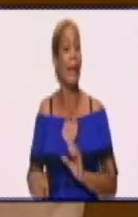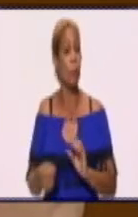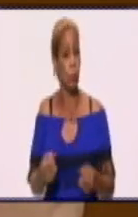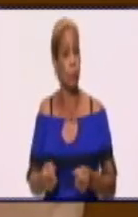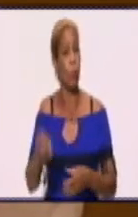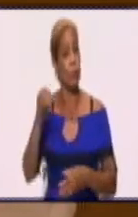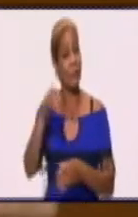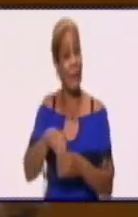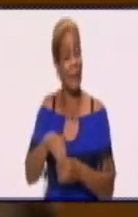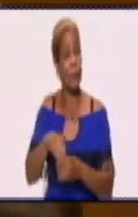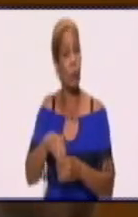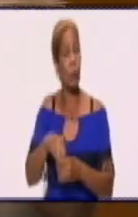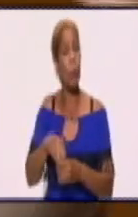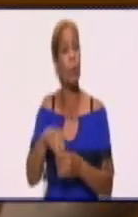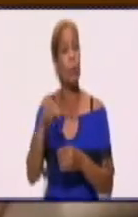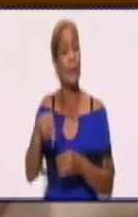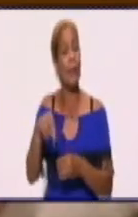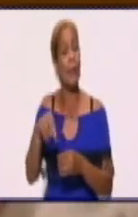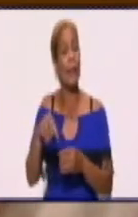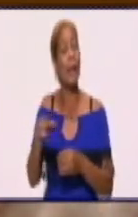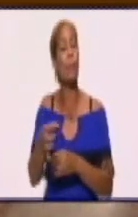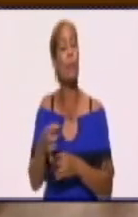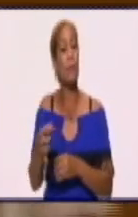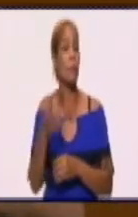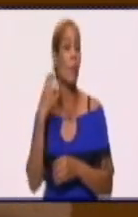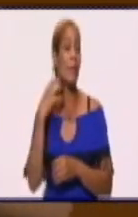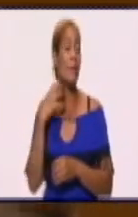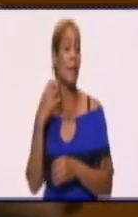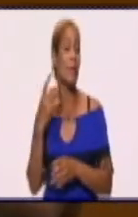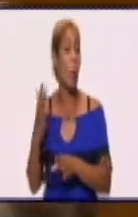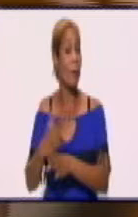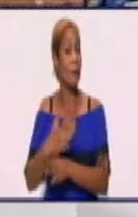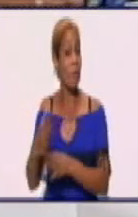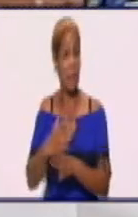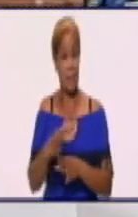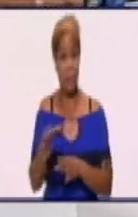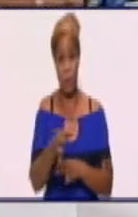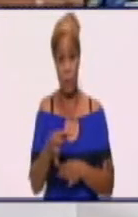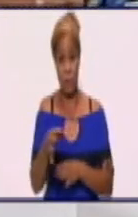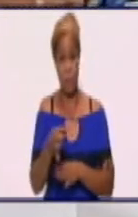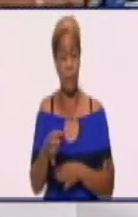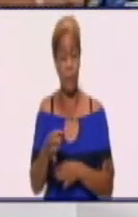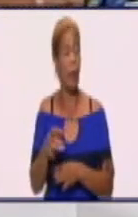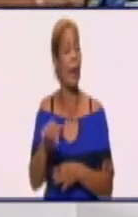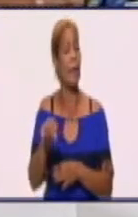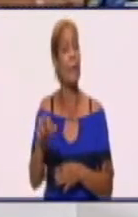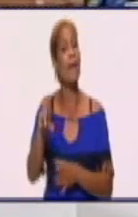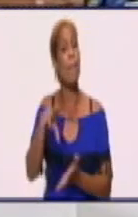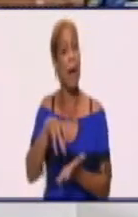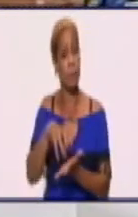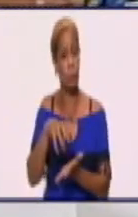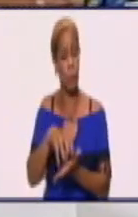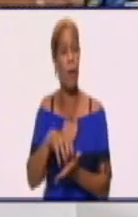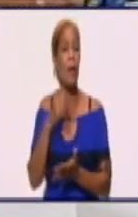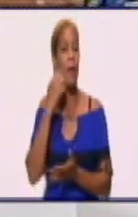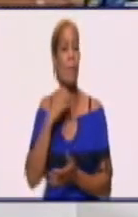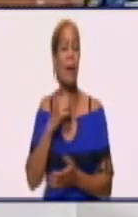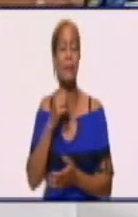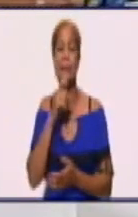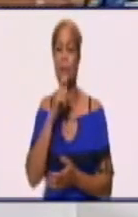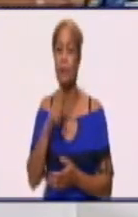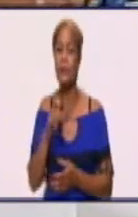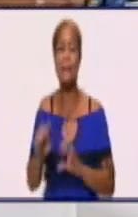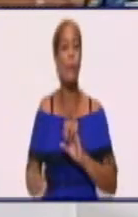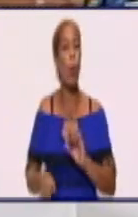el control porque está más disperso, o sea que hay que, los esfuerzos se tienen que ampliar más, dirigirse más.